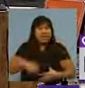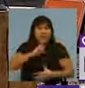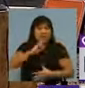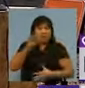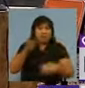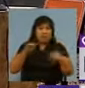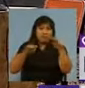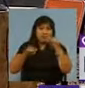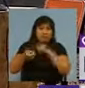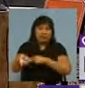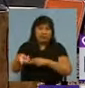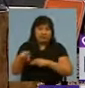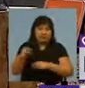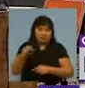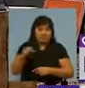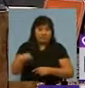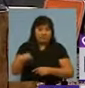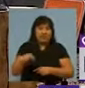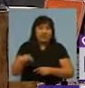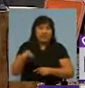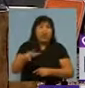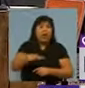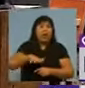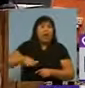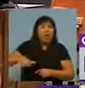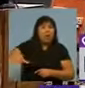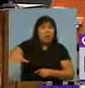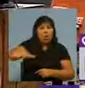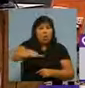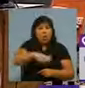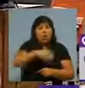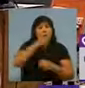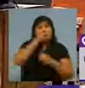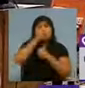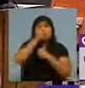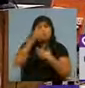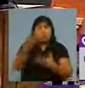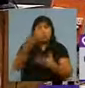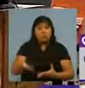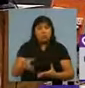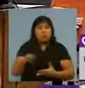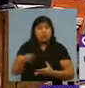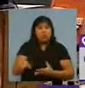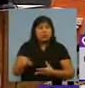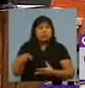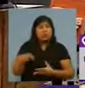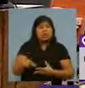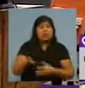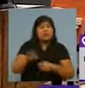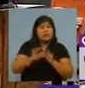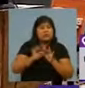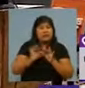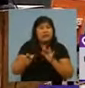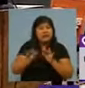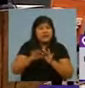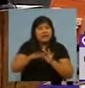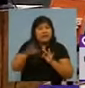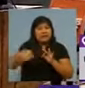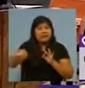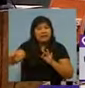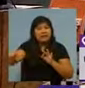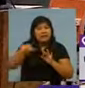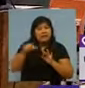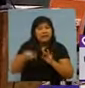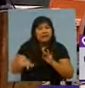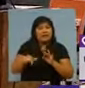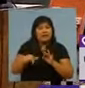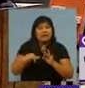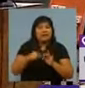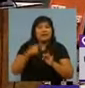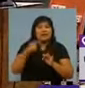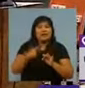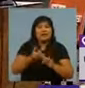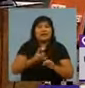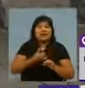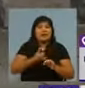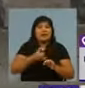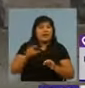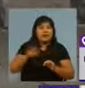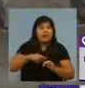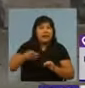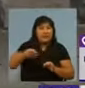de la provincia que es Los Paños, cerca del río Paños, en el camino a la cascada, y